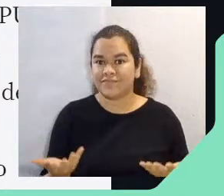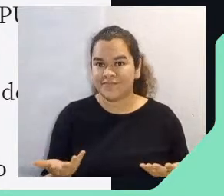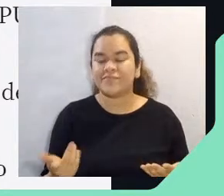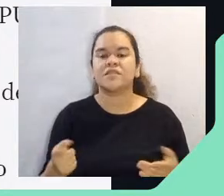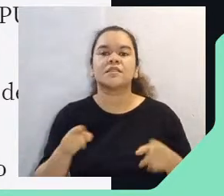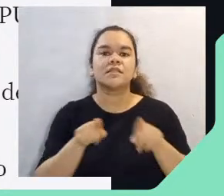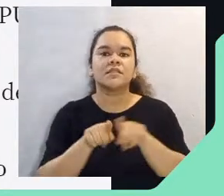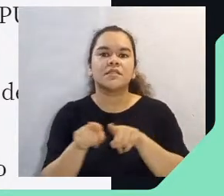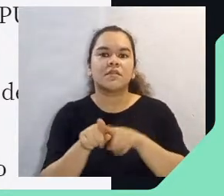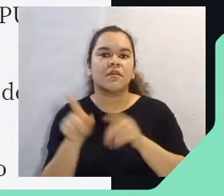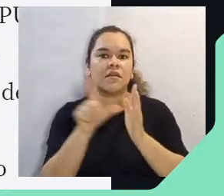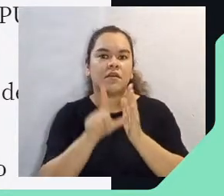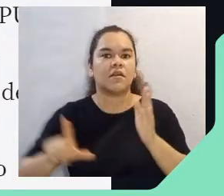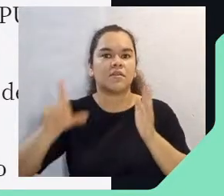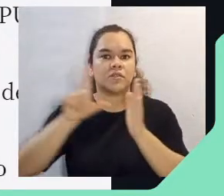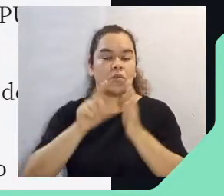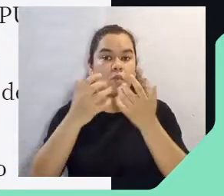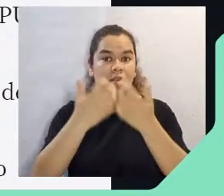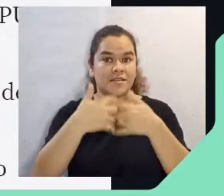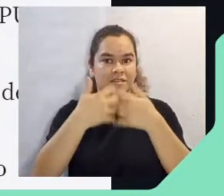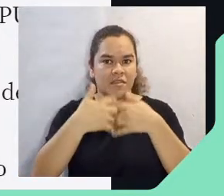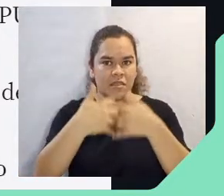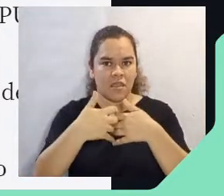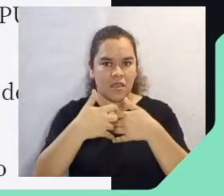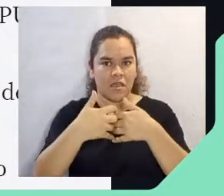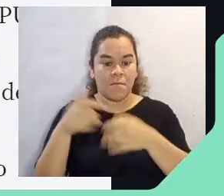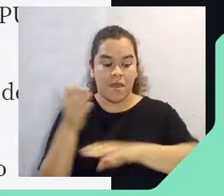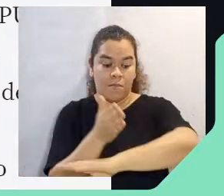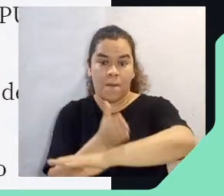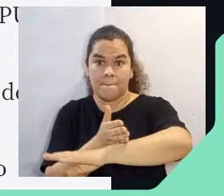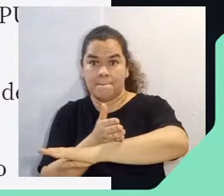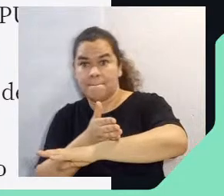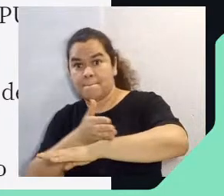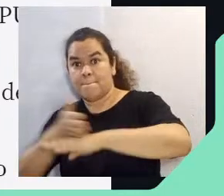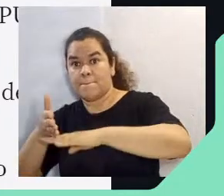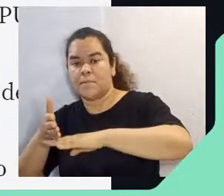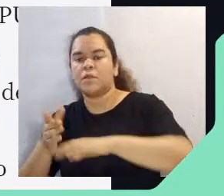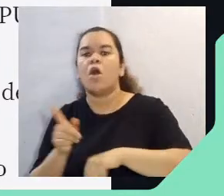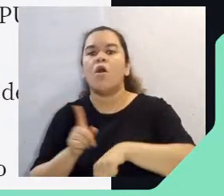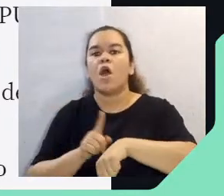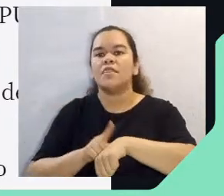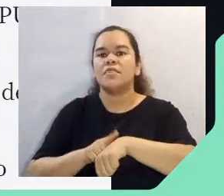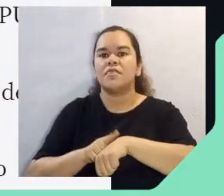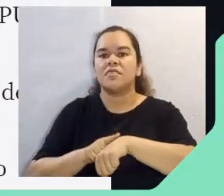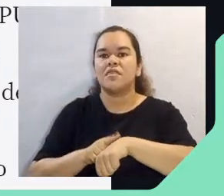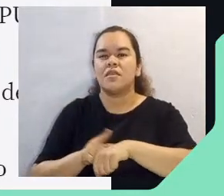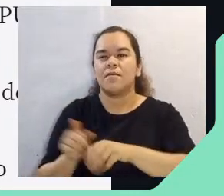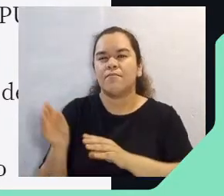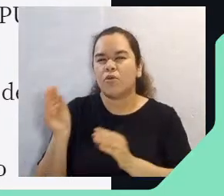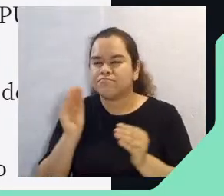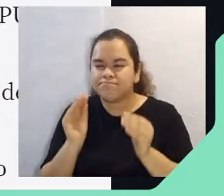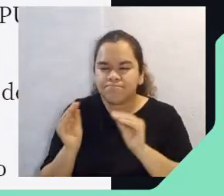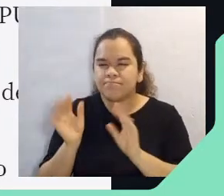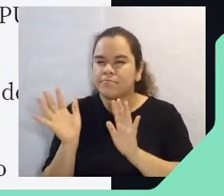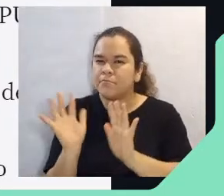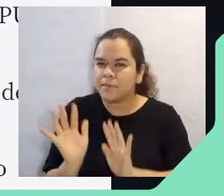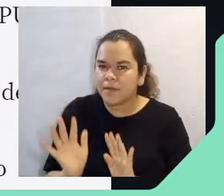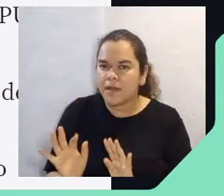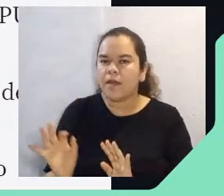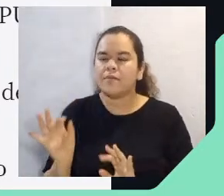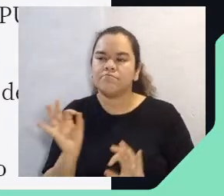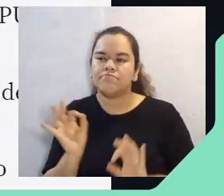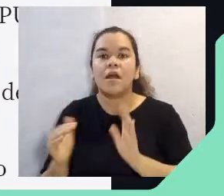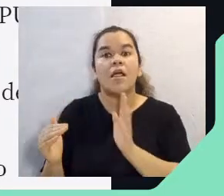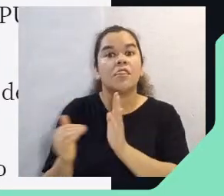en sistemas, y ya en el ciclo superior se empiezan a adaptar los horarios también en función